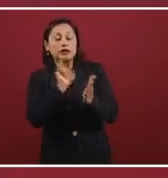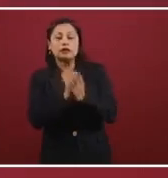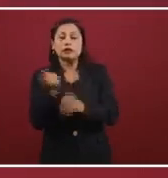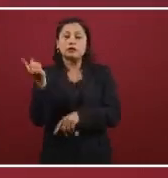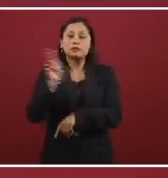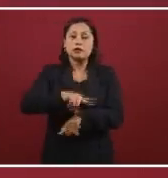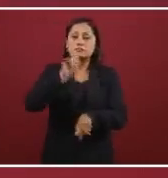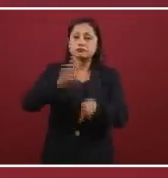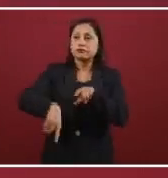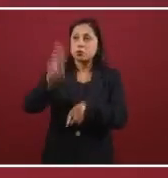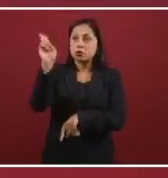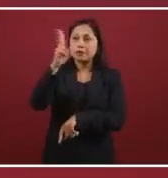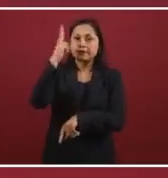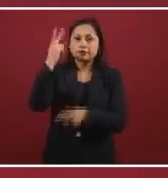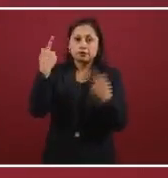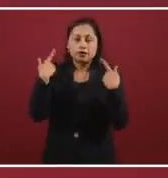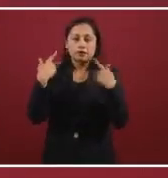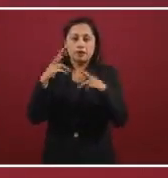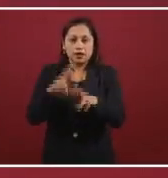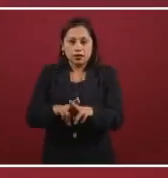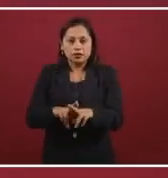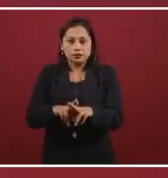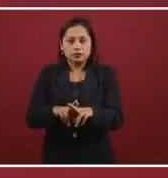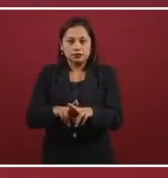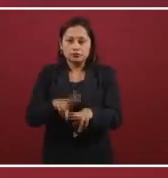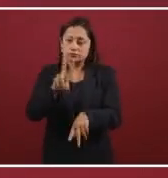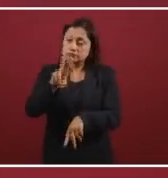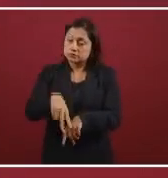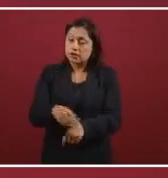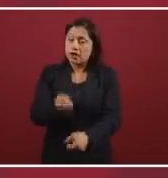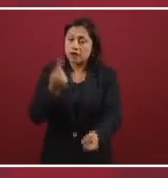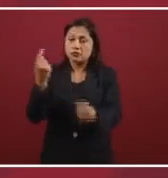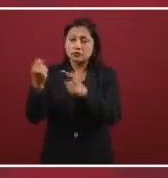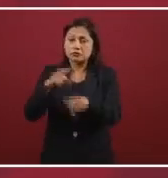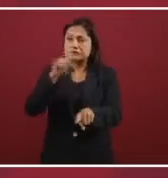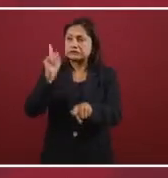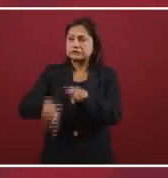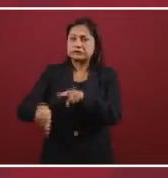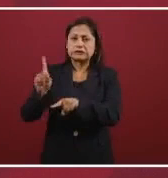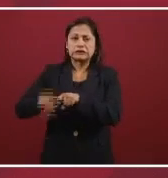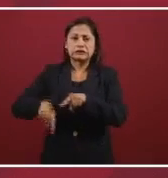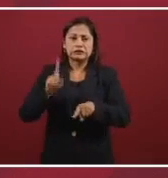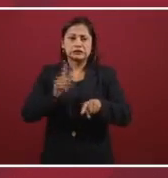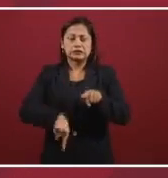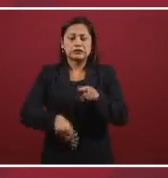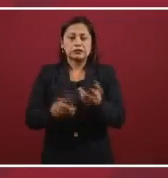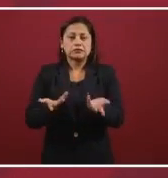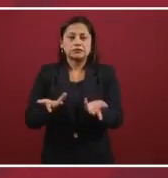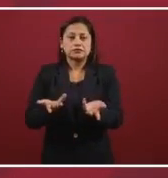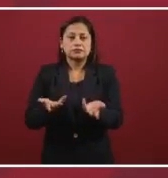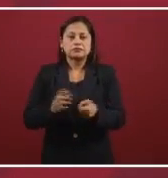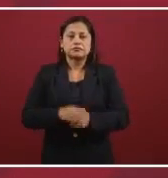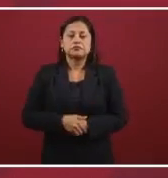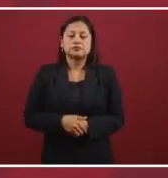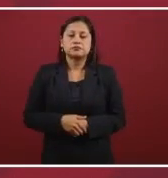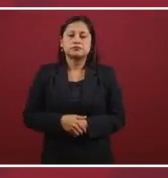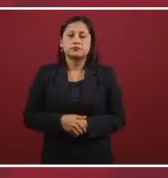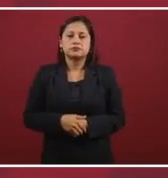Muchas fueron eliminadas y con la excusa de